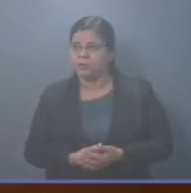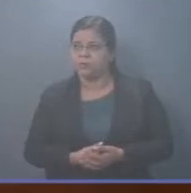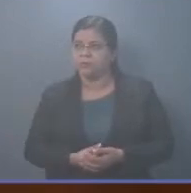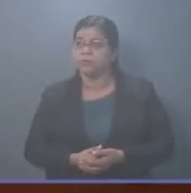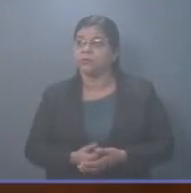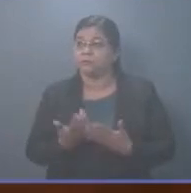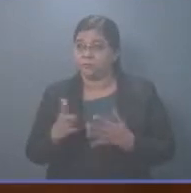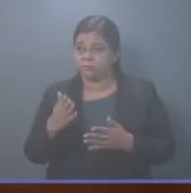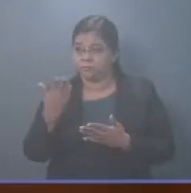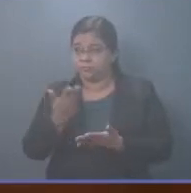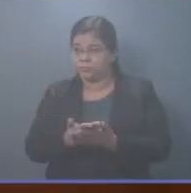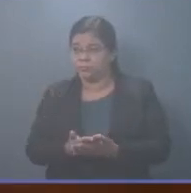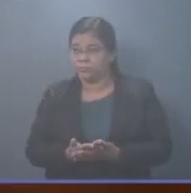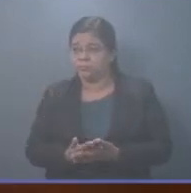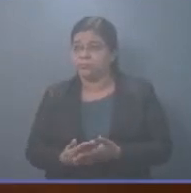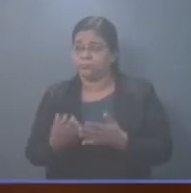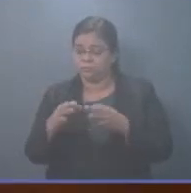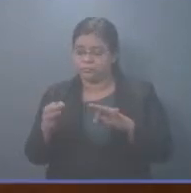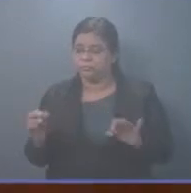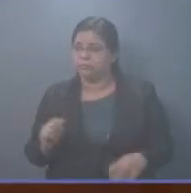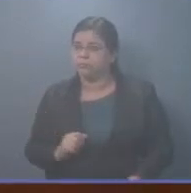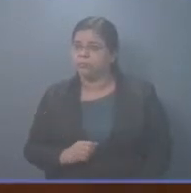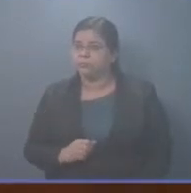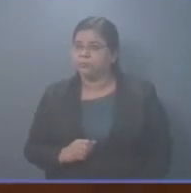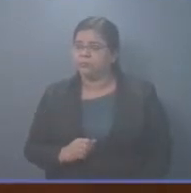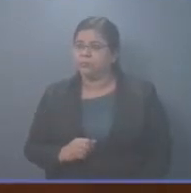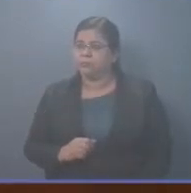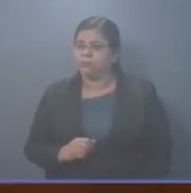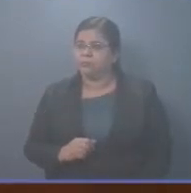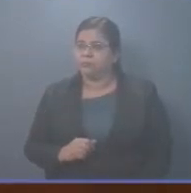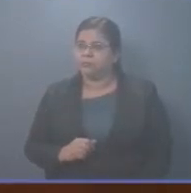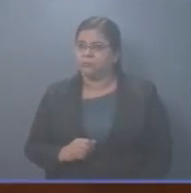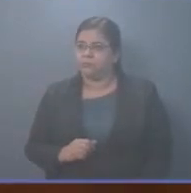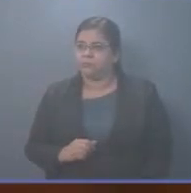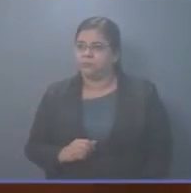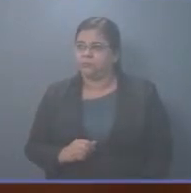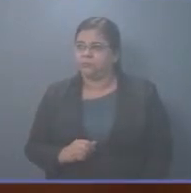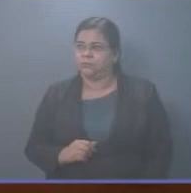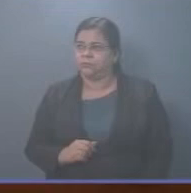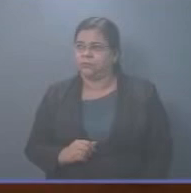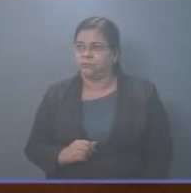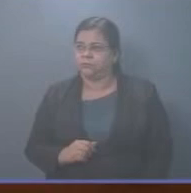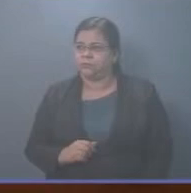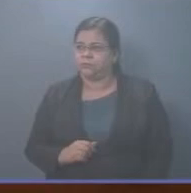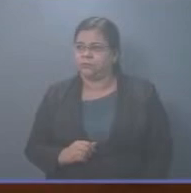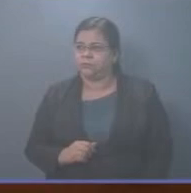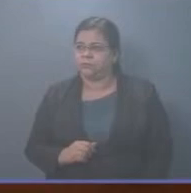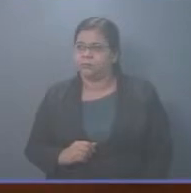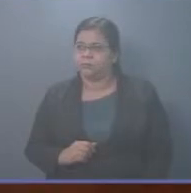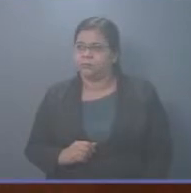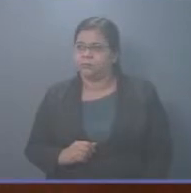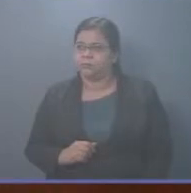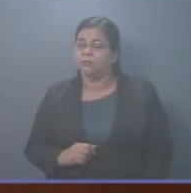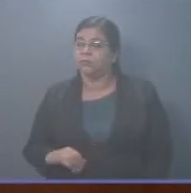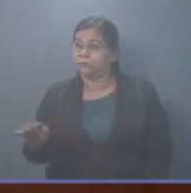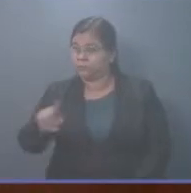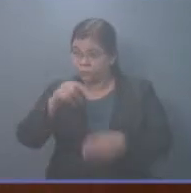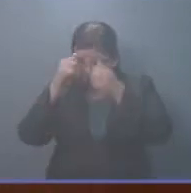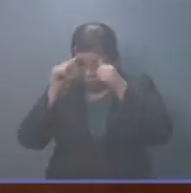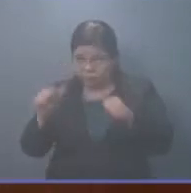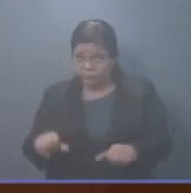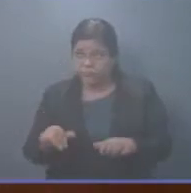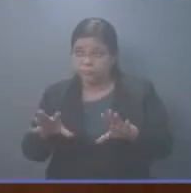y es la que proponen a esta comisión, presidente. Bueno, Los que estén de acuerdo